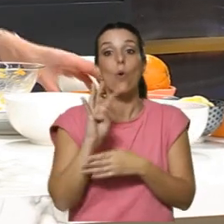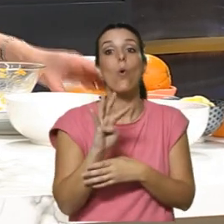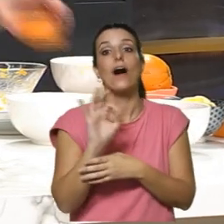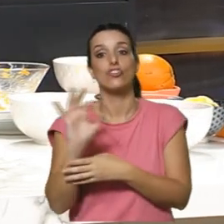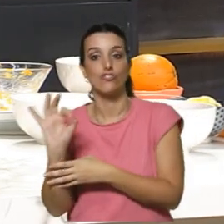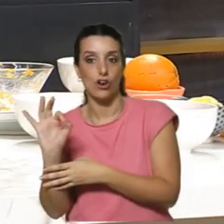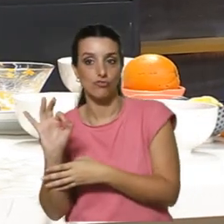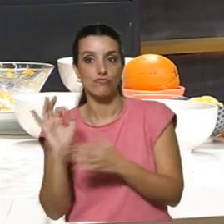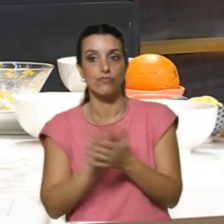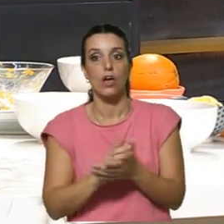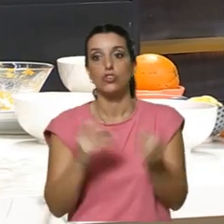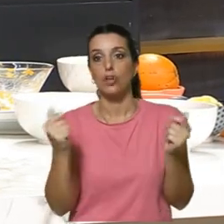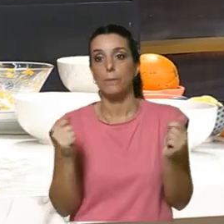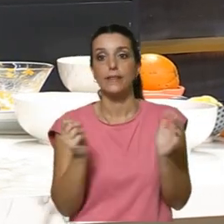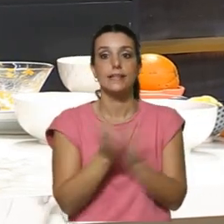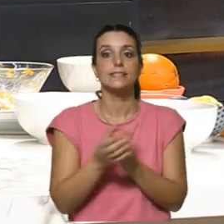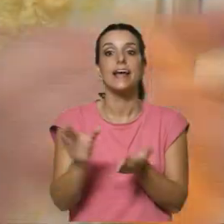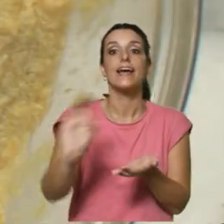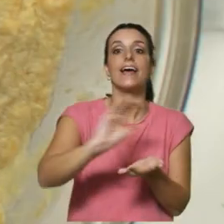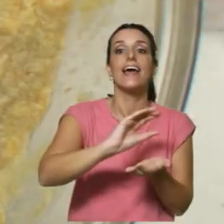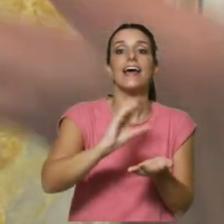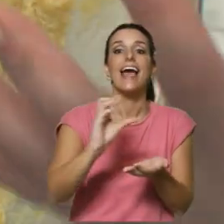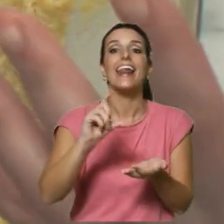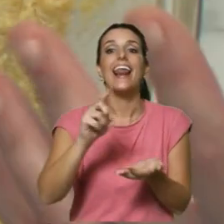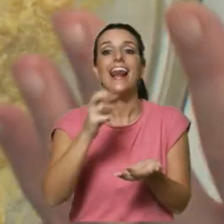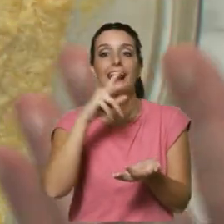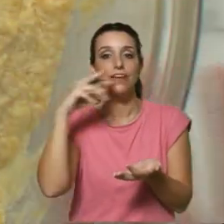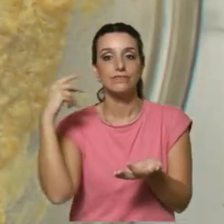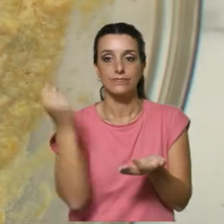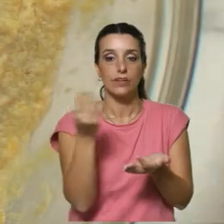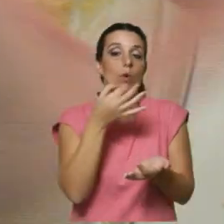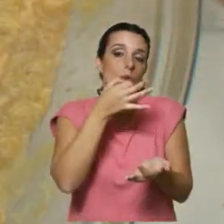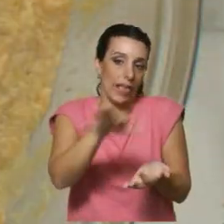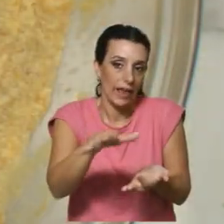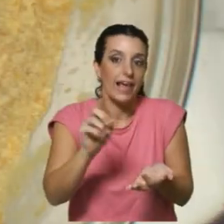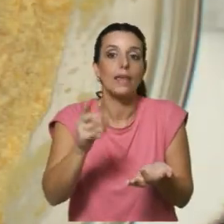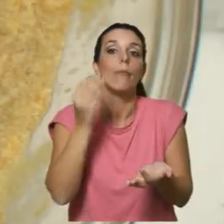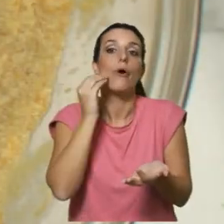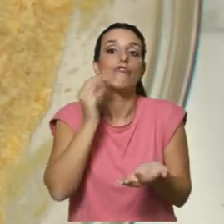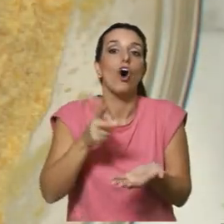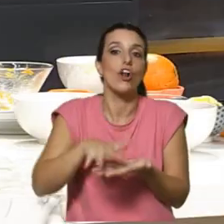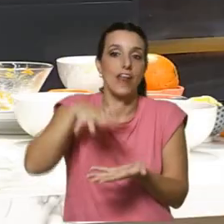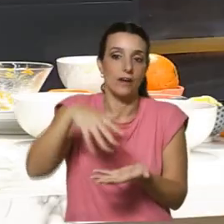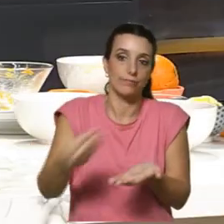ceros. Canela, que la mandamos para adentro, eso va a gusto. Y el polvo de hornear.